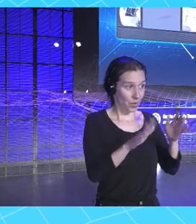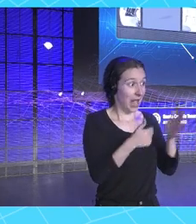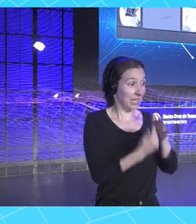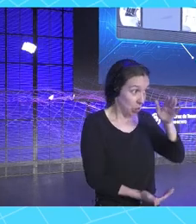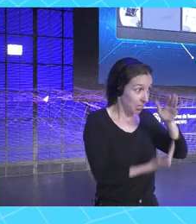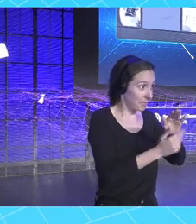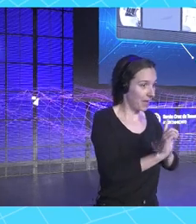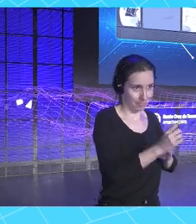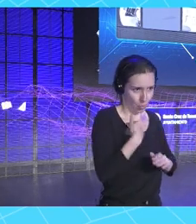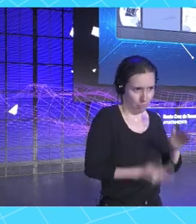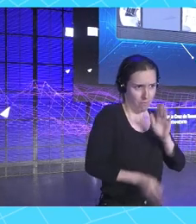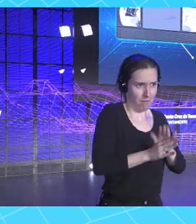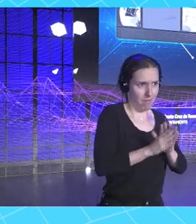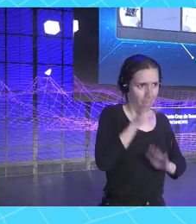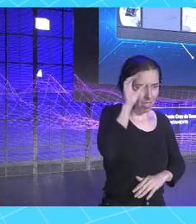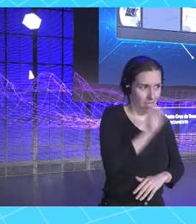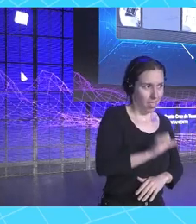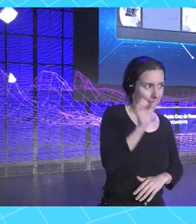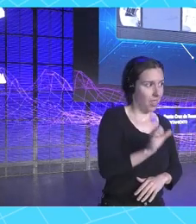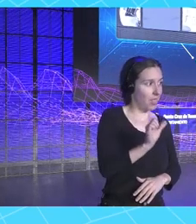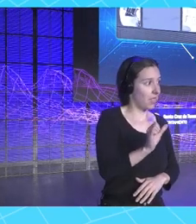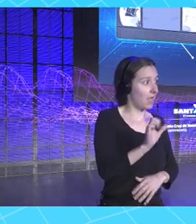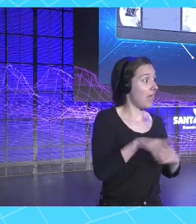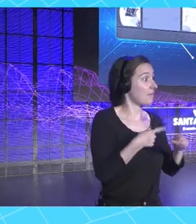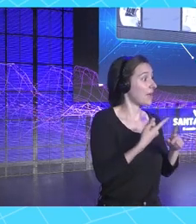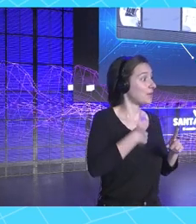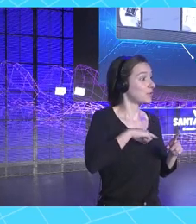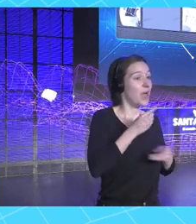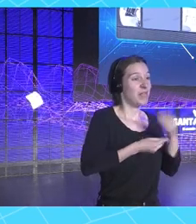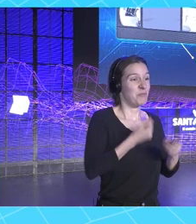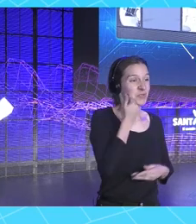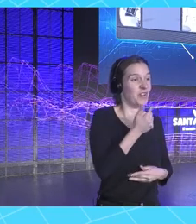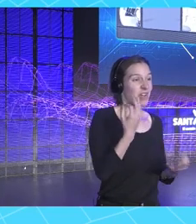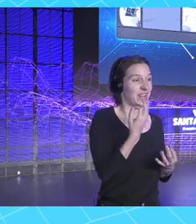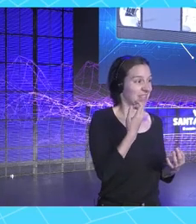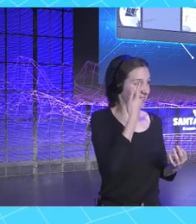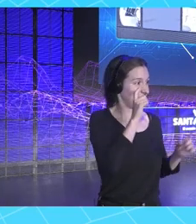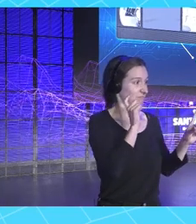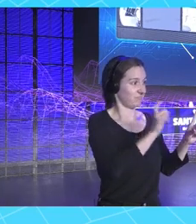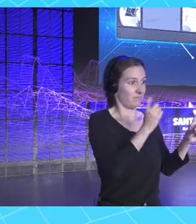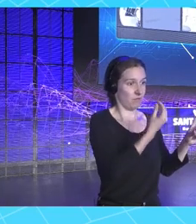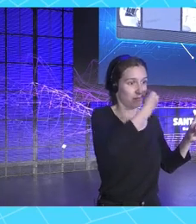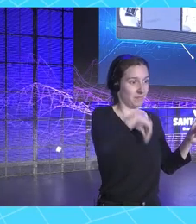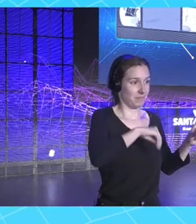algo muy feo que hacemos con las series es que ponemos omitir intro no habéis pensado la gente que ha hecho la intro